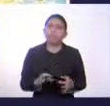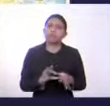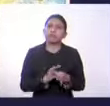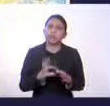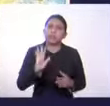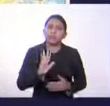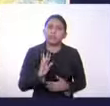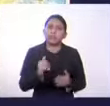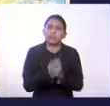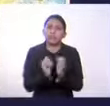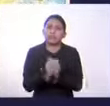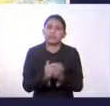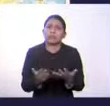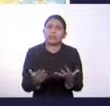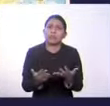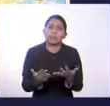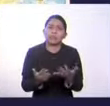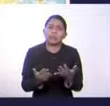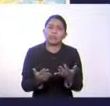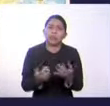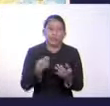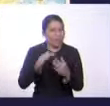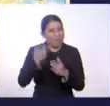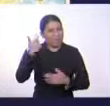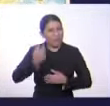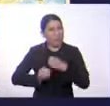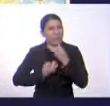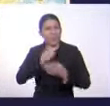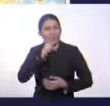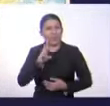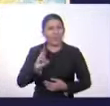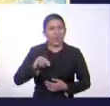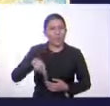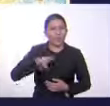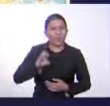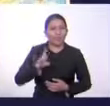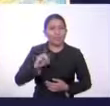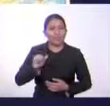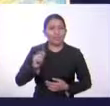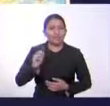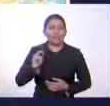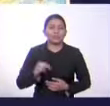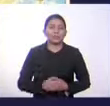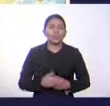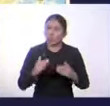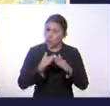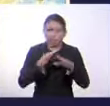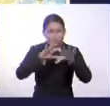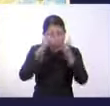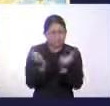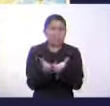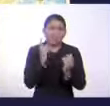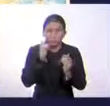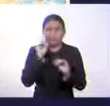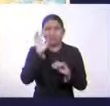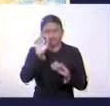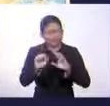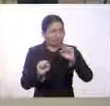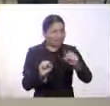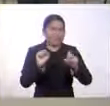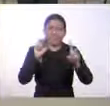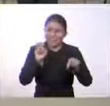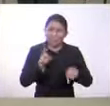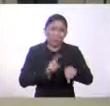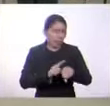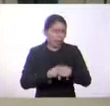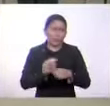esa tragedia, que nos marca, como dice el poeta nacional Roque Dalton. Y así a nivel internacional también encontramos momentos claves.